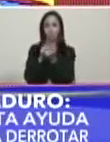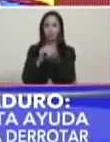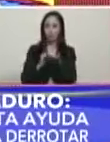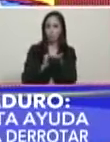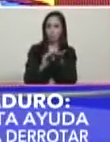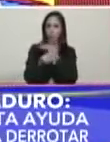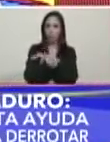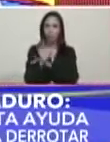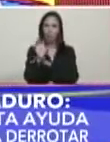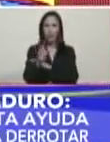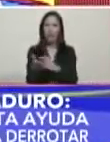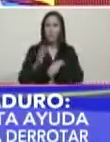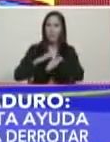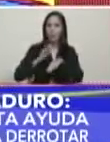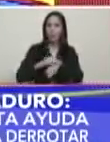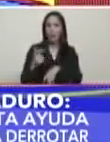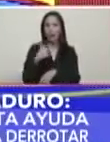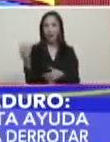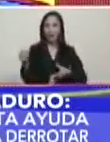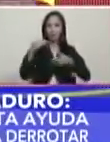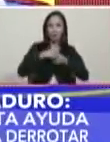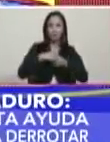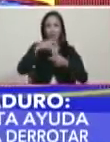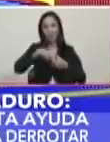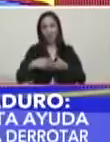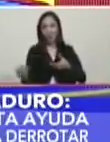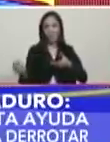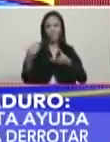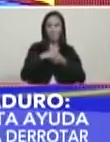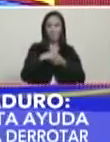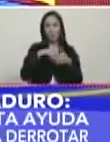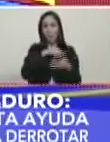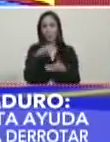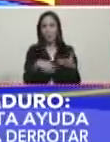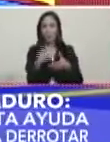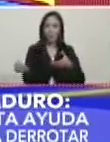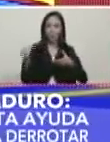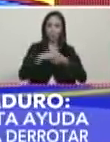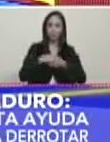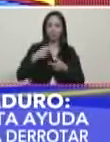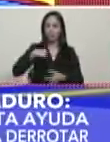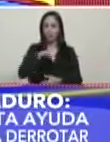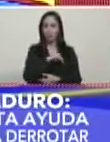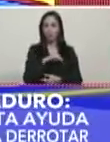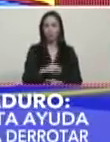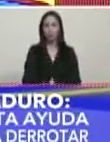país en vez de meterse, entrometerse en los asuntos internos de Venezuela.